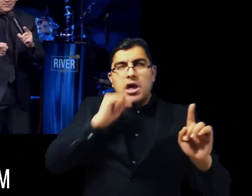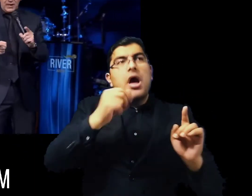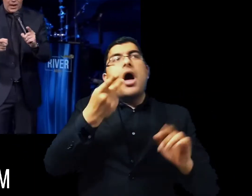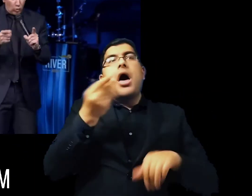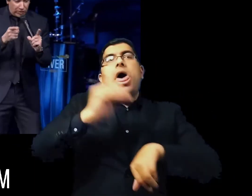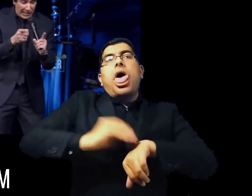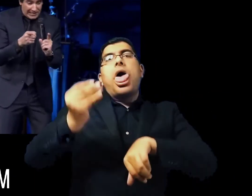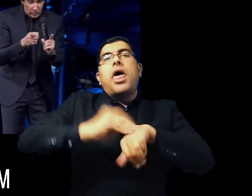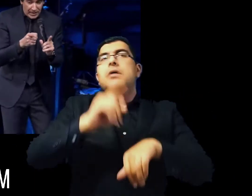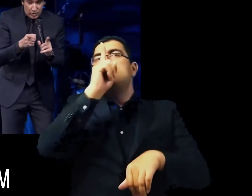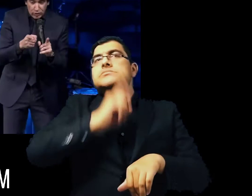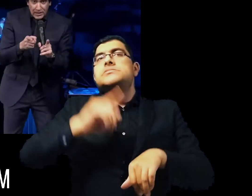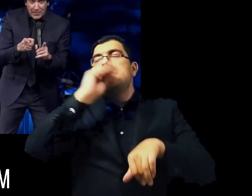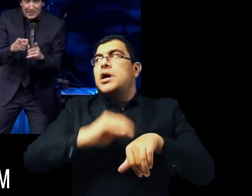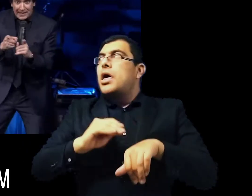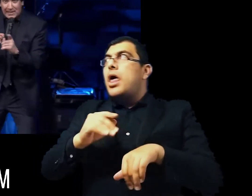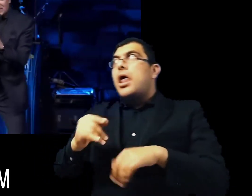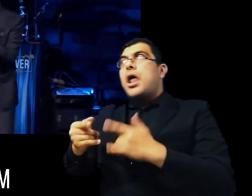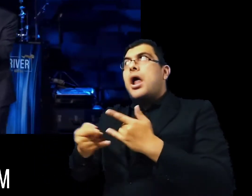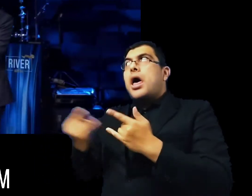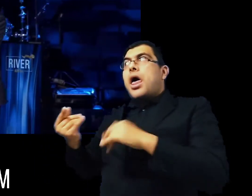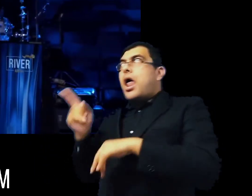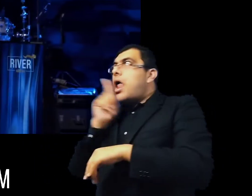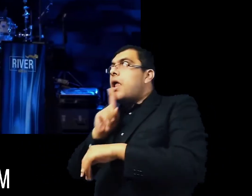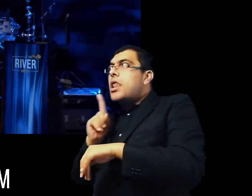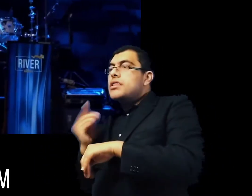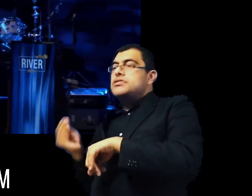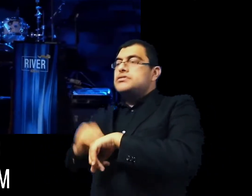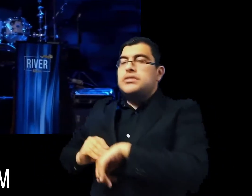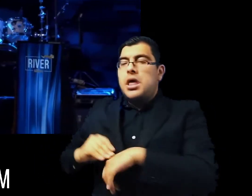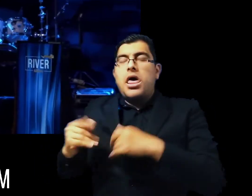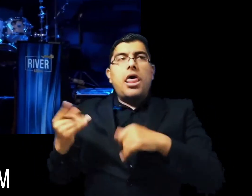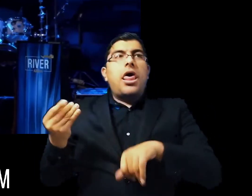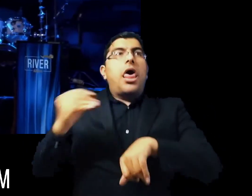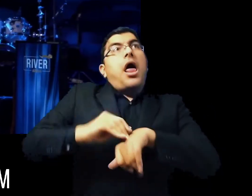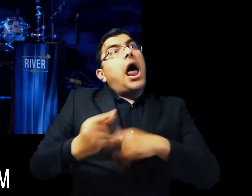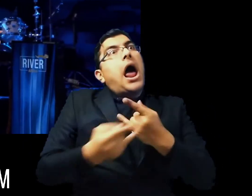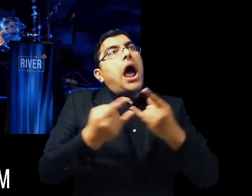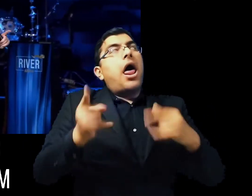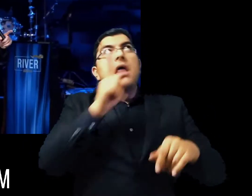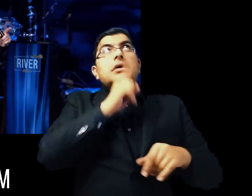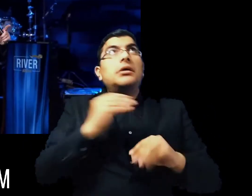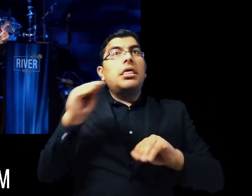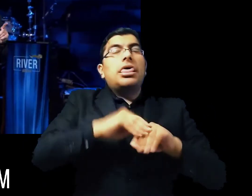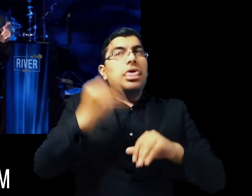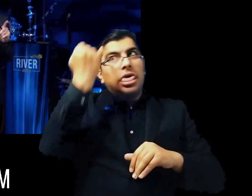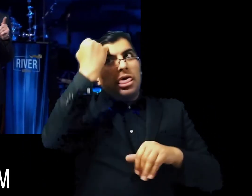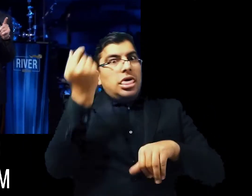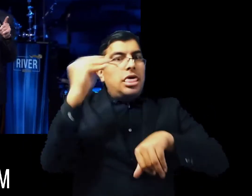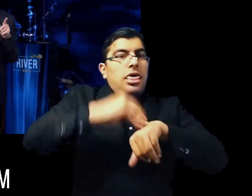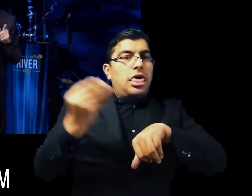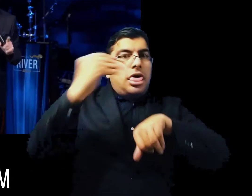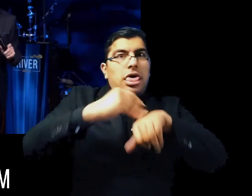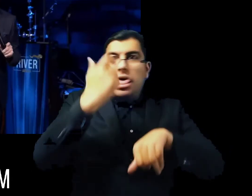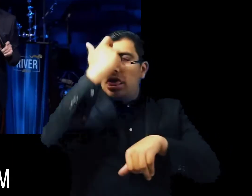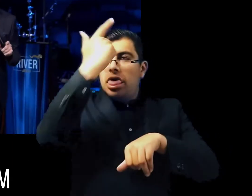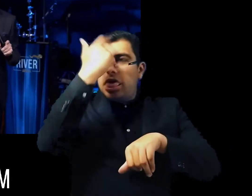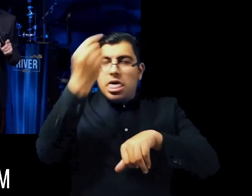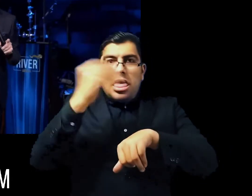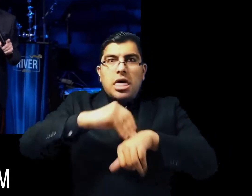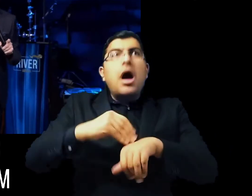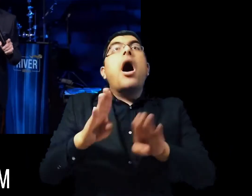otra, ajustan la segunda historia para que se ajuste con la primera historia y piensan, ¿cómo puedo seguir manteniendo esta farsa?